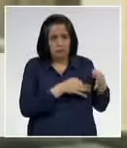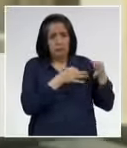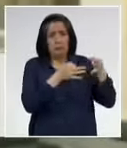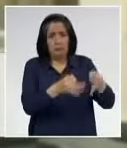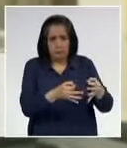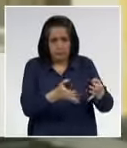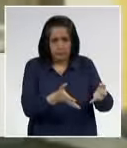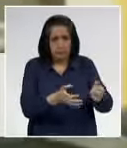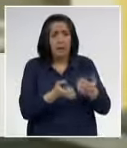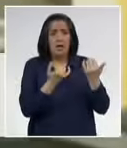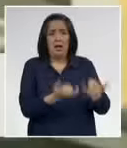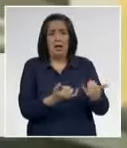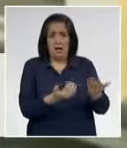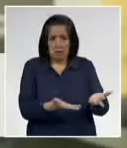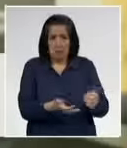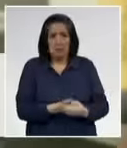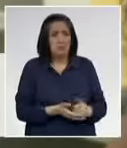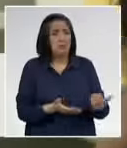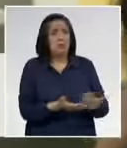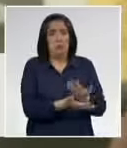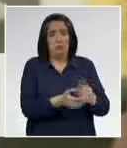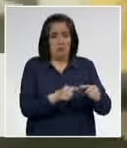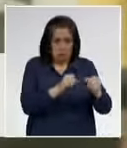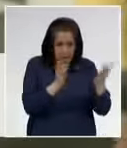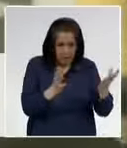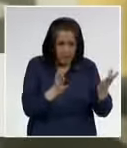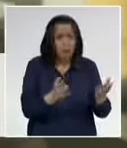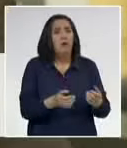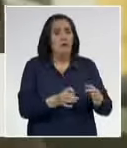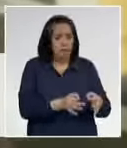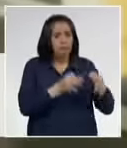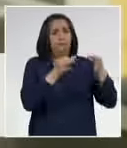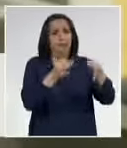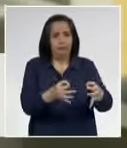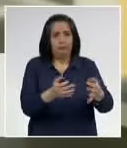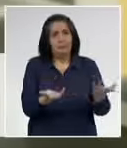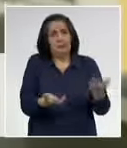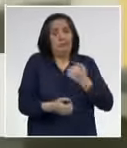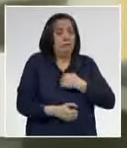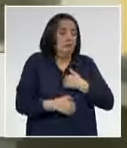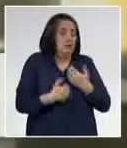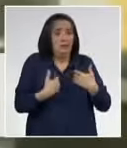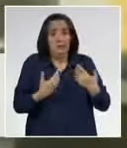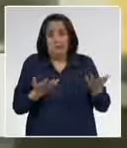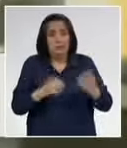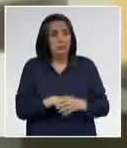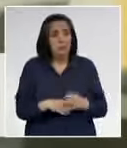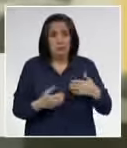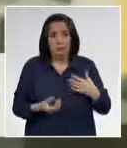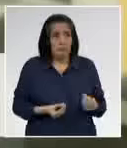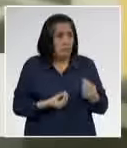Y ahora, en esta nueva fecha, se nos dice que se reprograma nuevamente. Yo lo lamento porque he dado todas